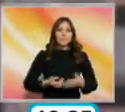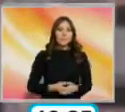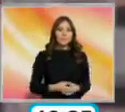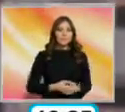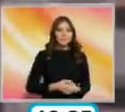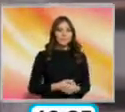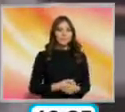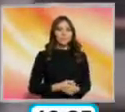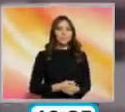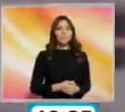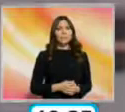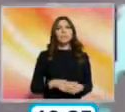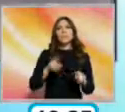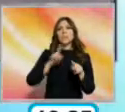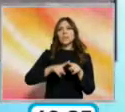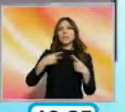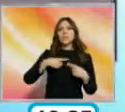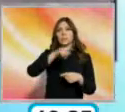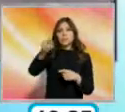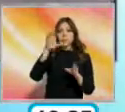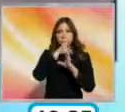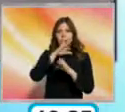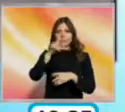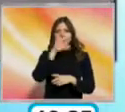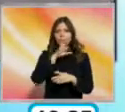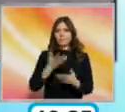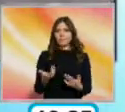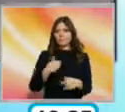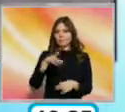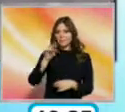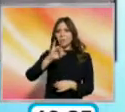¿Qué va? ¿Alguien canta de ustedes? Sí, a ver, Juan. No, yo.